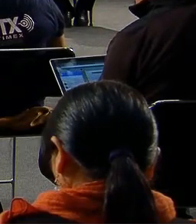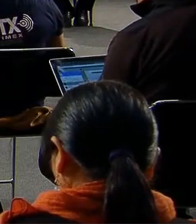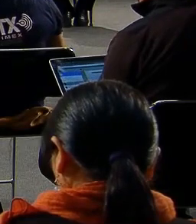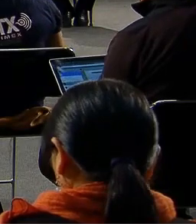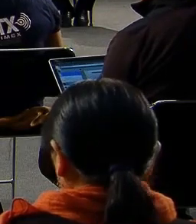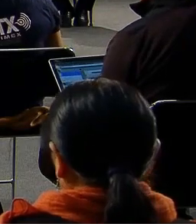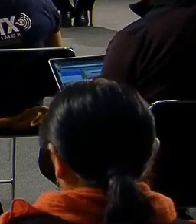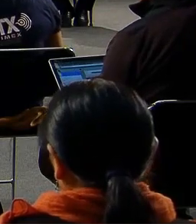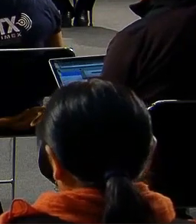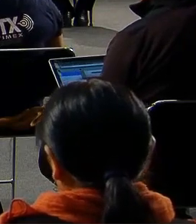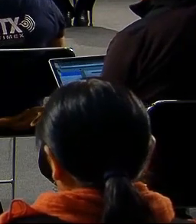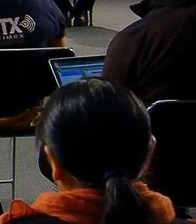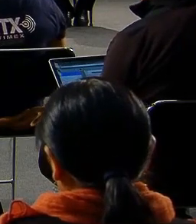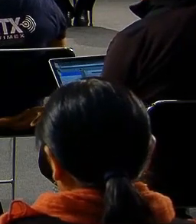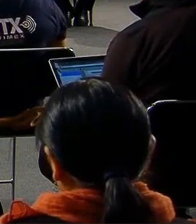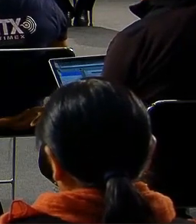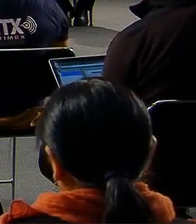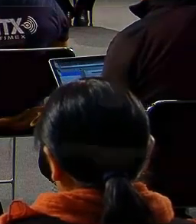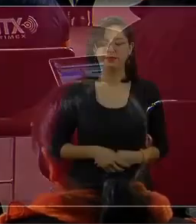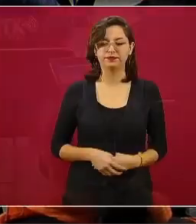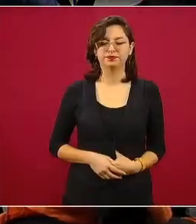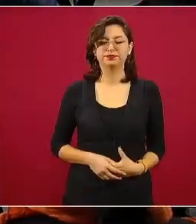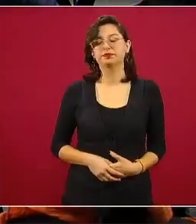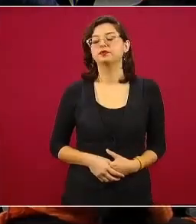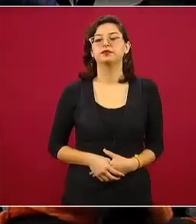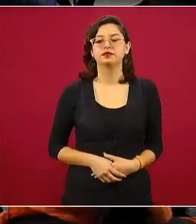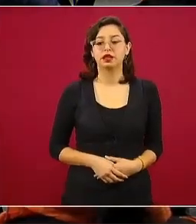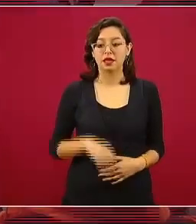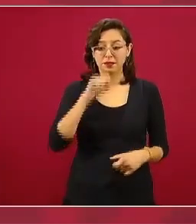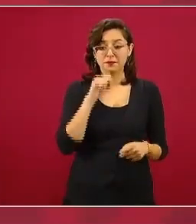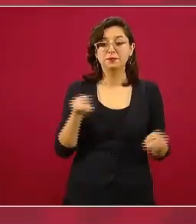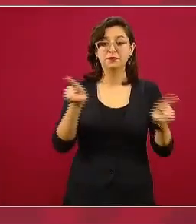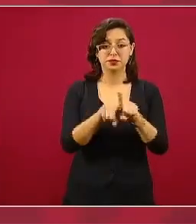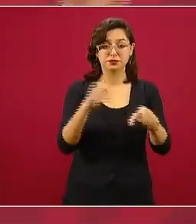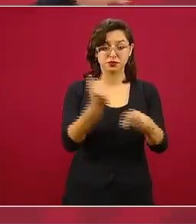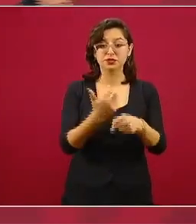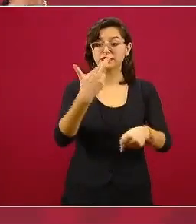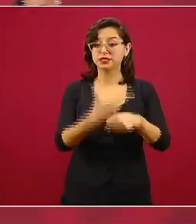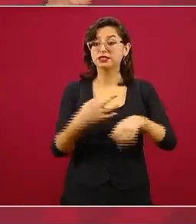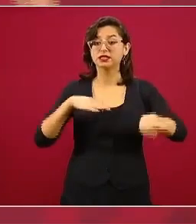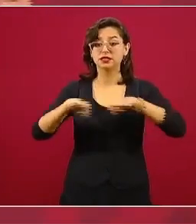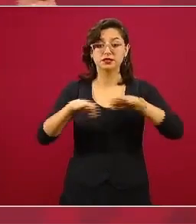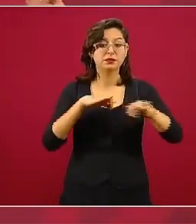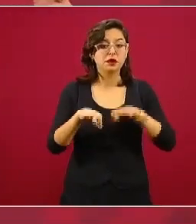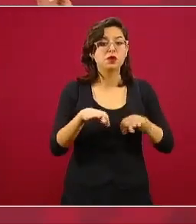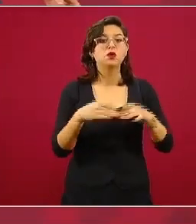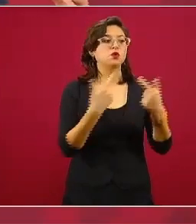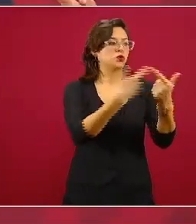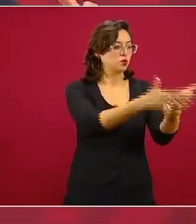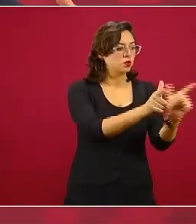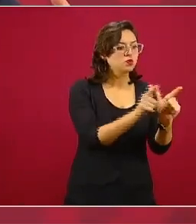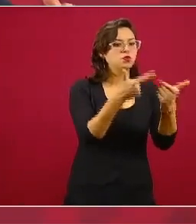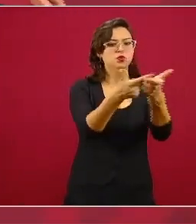Está participando también la secretaria de Trabajo. Es un grupo